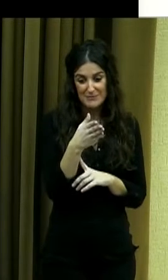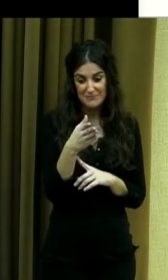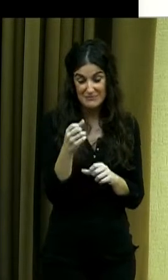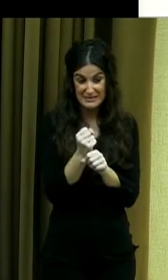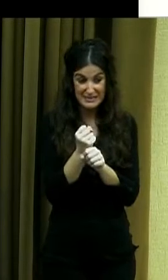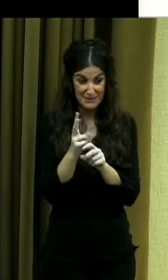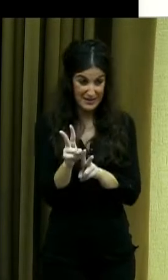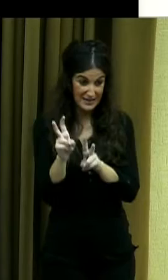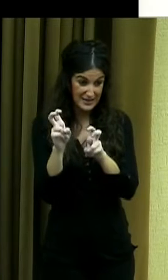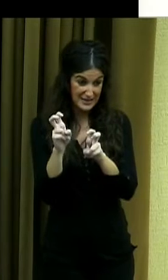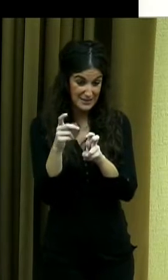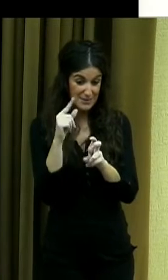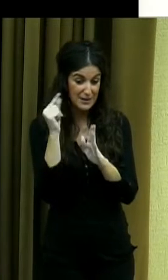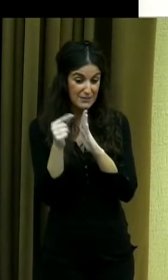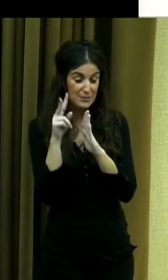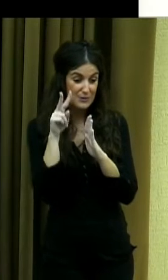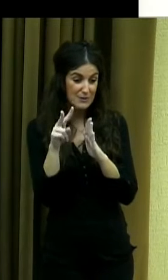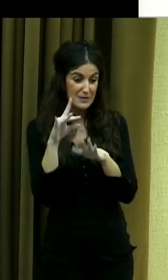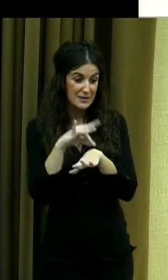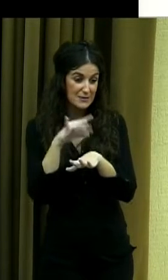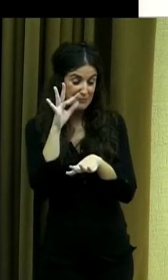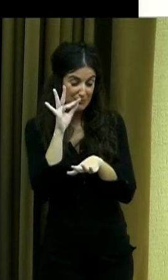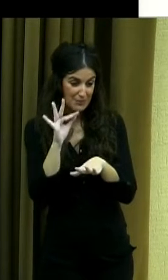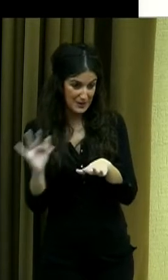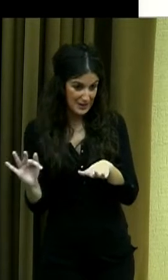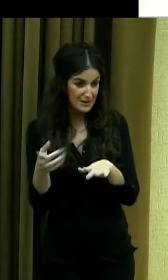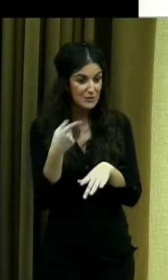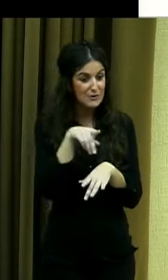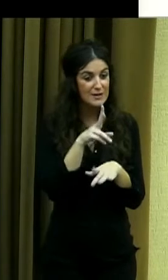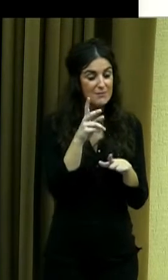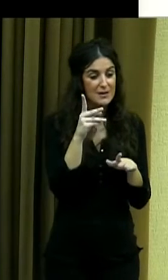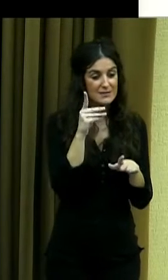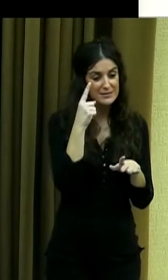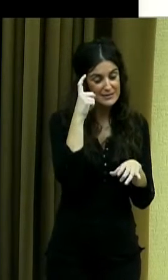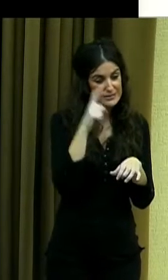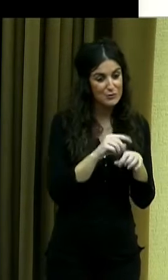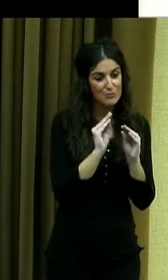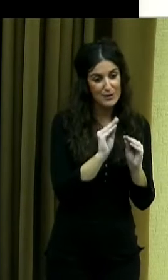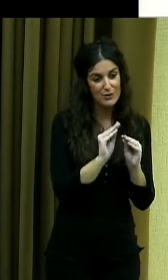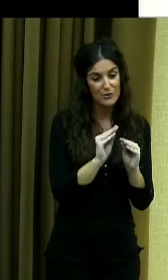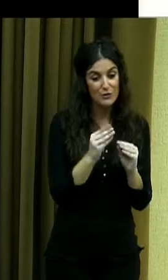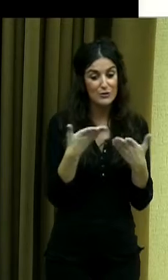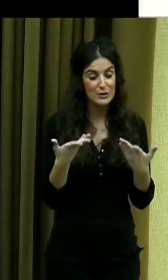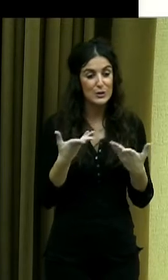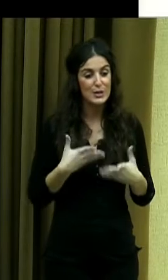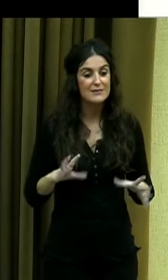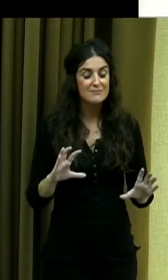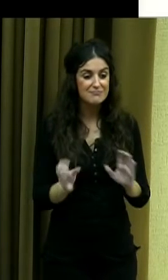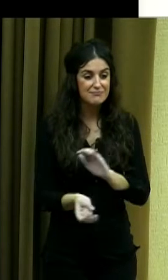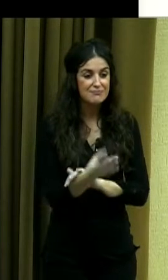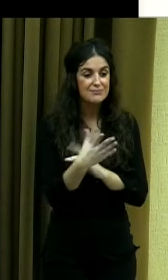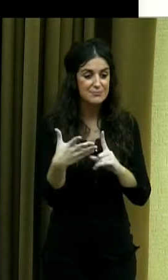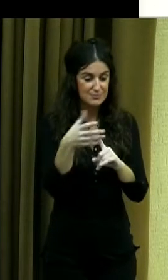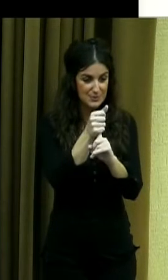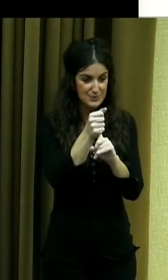específico desde el punto de vista tanto pediátrico como psicopedagógico, para poder establecer un pronóstico y realizar un consejo genético